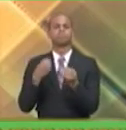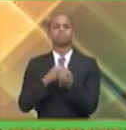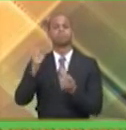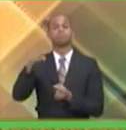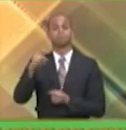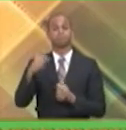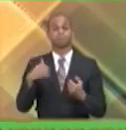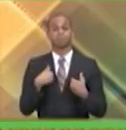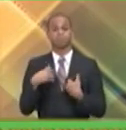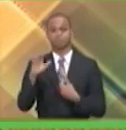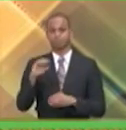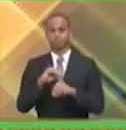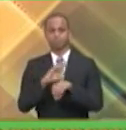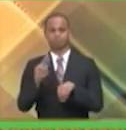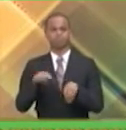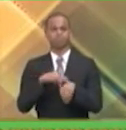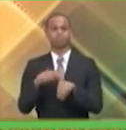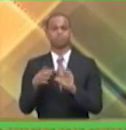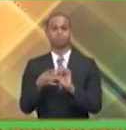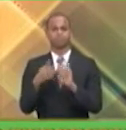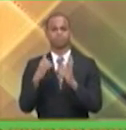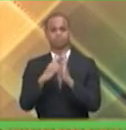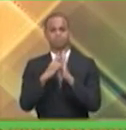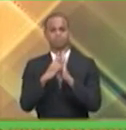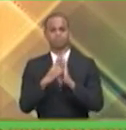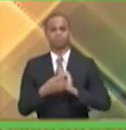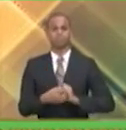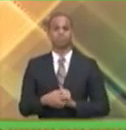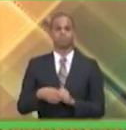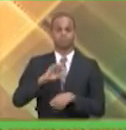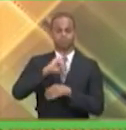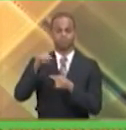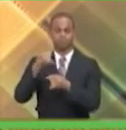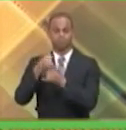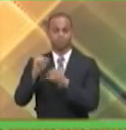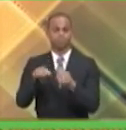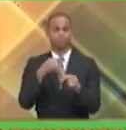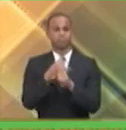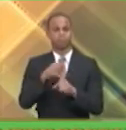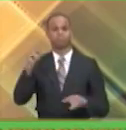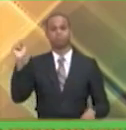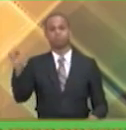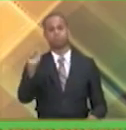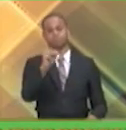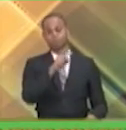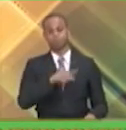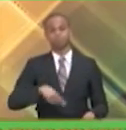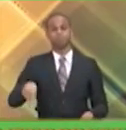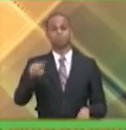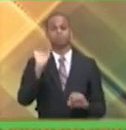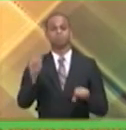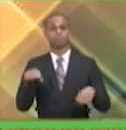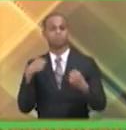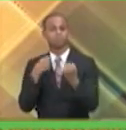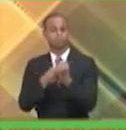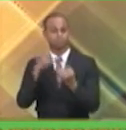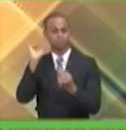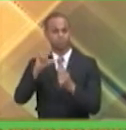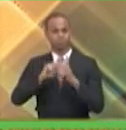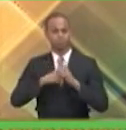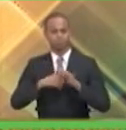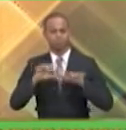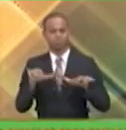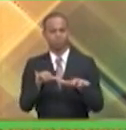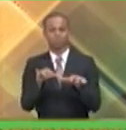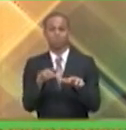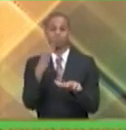recibir del Consejo Nacional de la Discapacidad y de todas las instituciones oficiales que puedan apoyar este tipo de iniciativas,